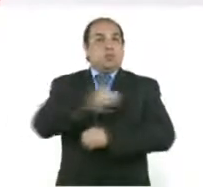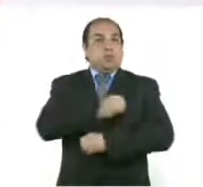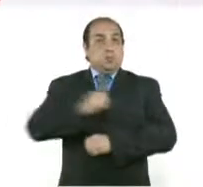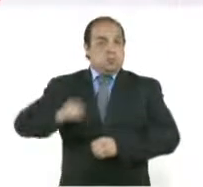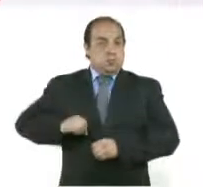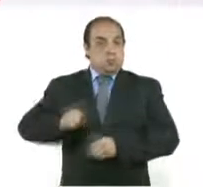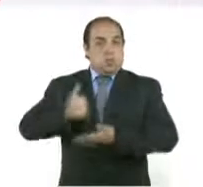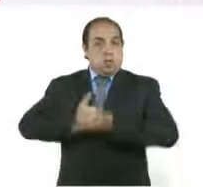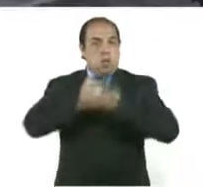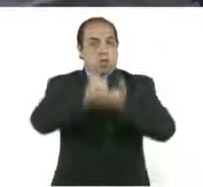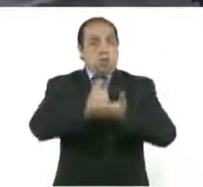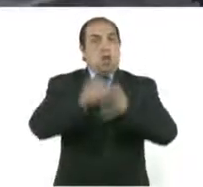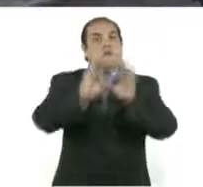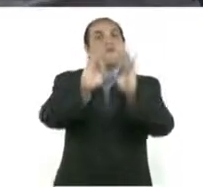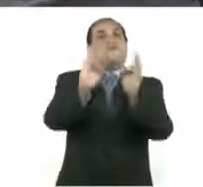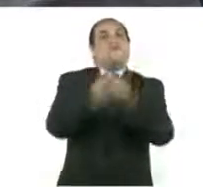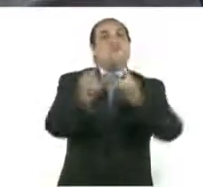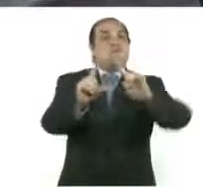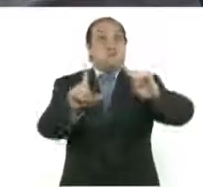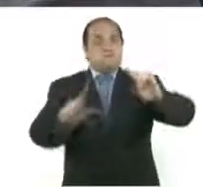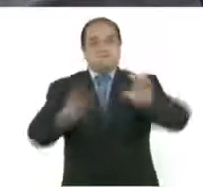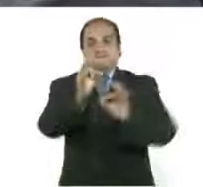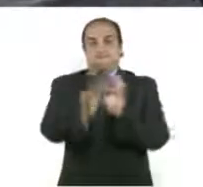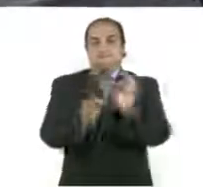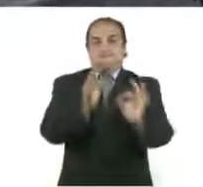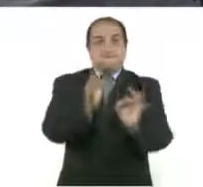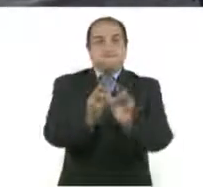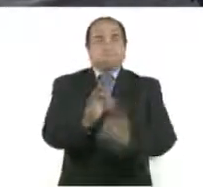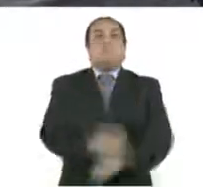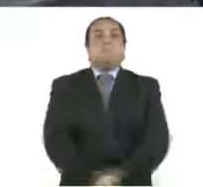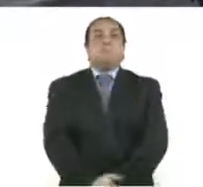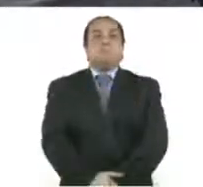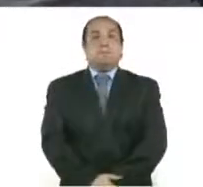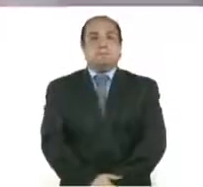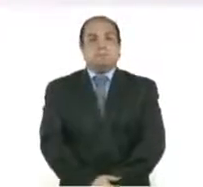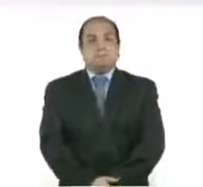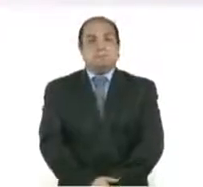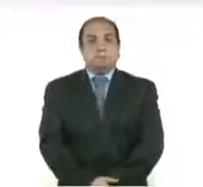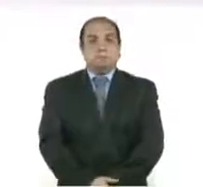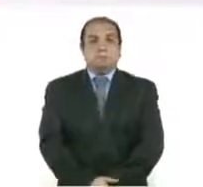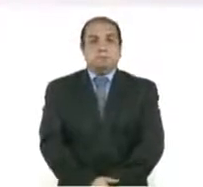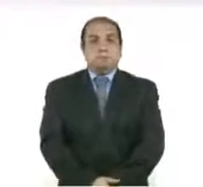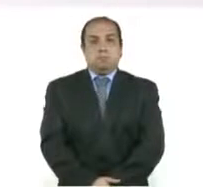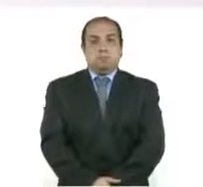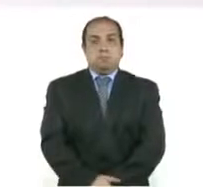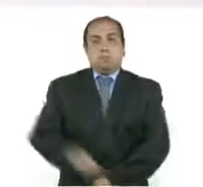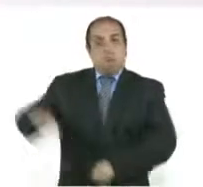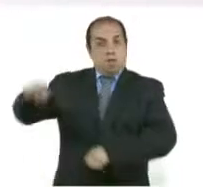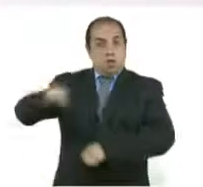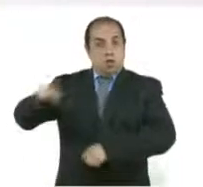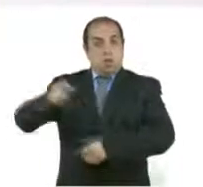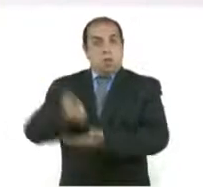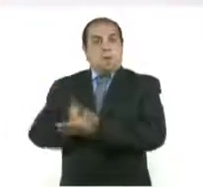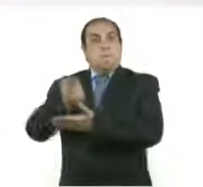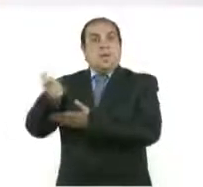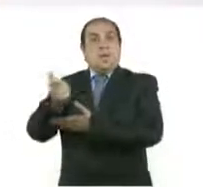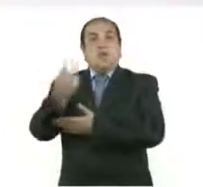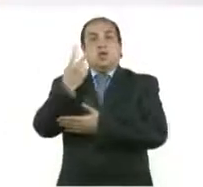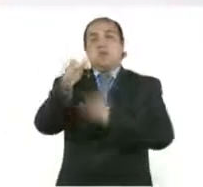y ayudaron a construir este país. Por ello, van a recibir de manera